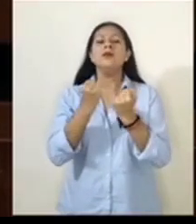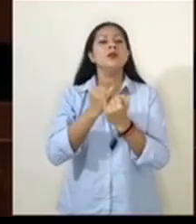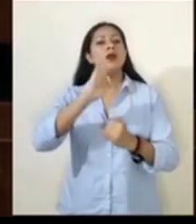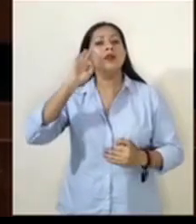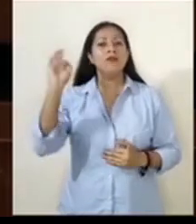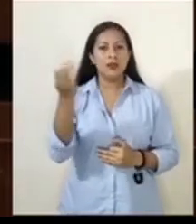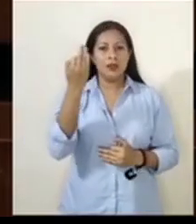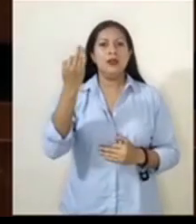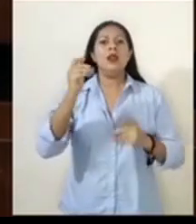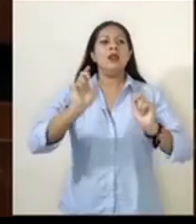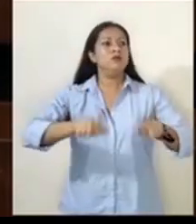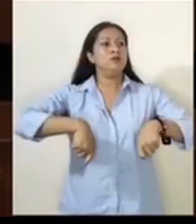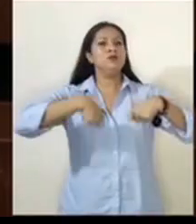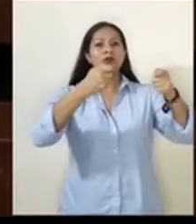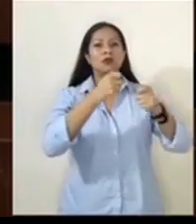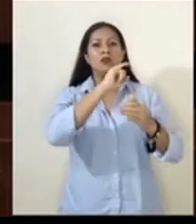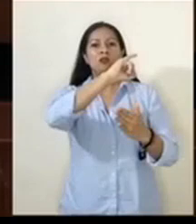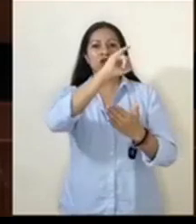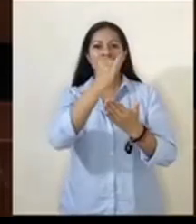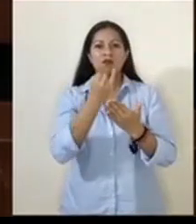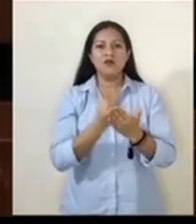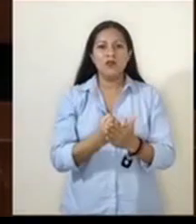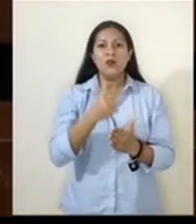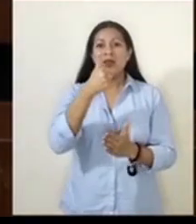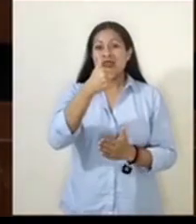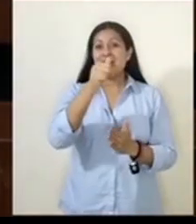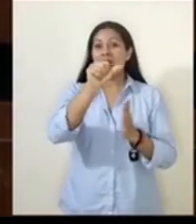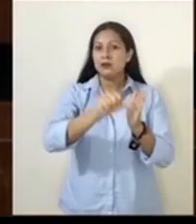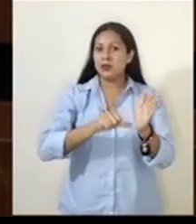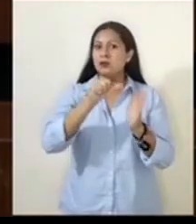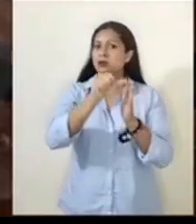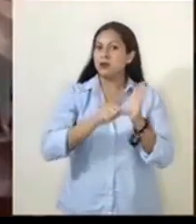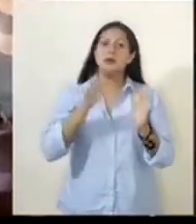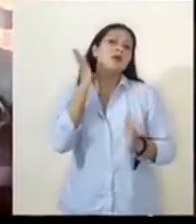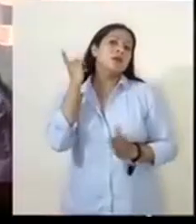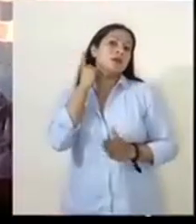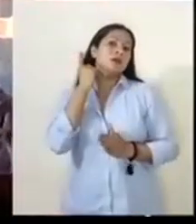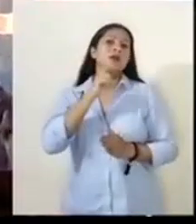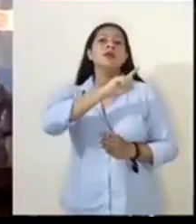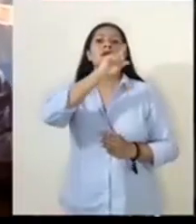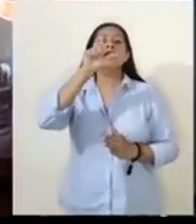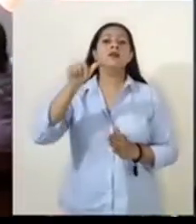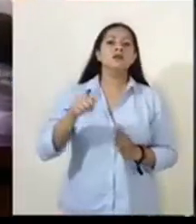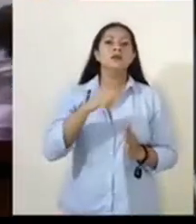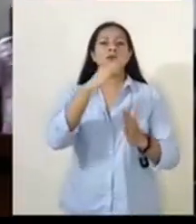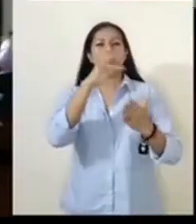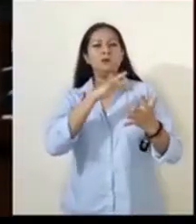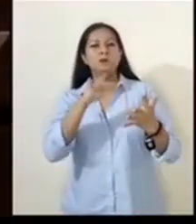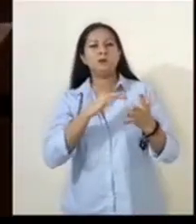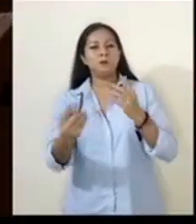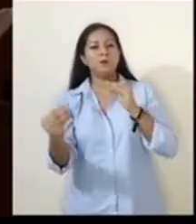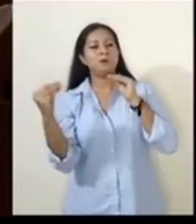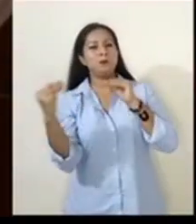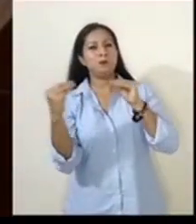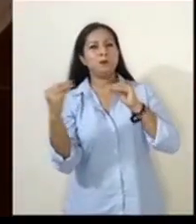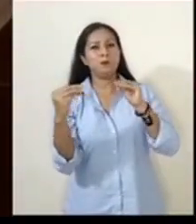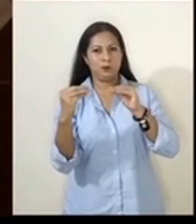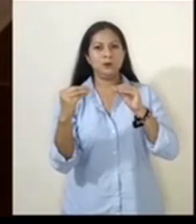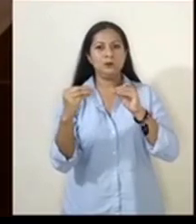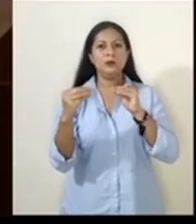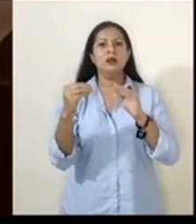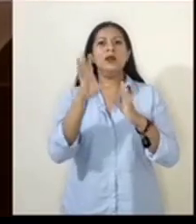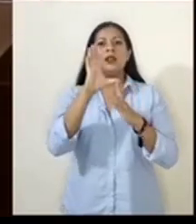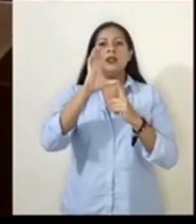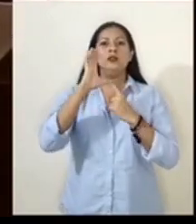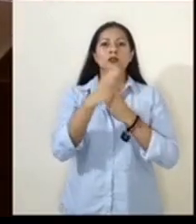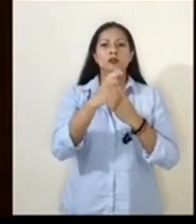deberá rendir un informe semestral al congreso de la después de ser leído y discutido el dictamen emanado de la